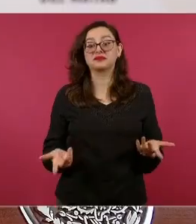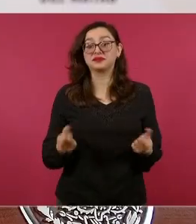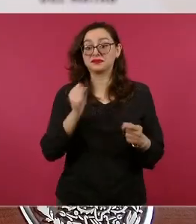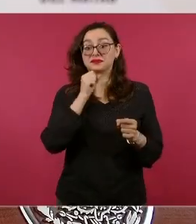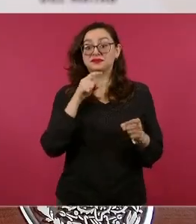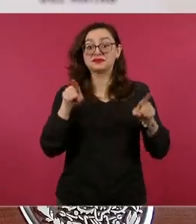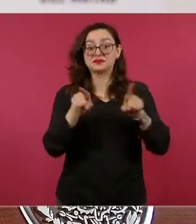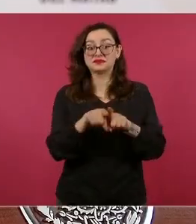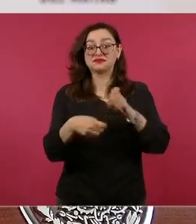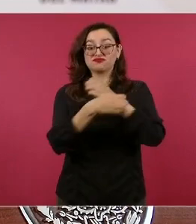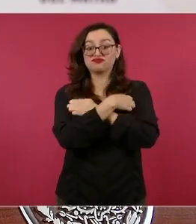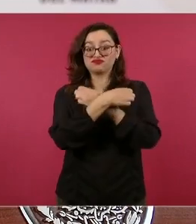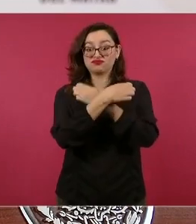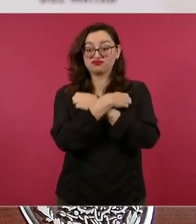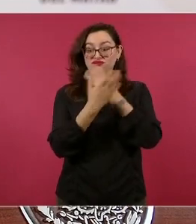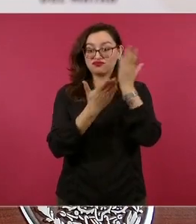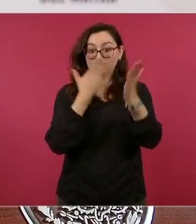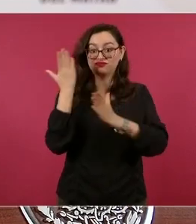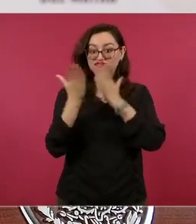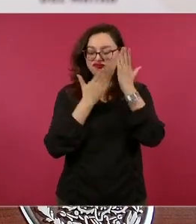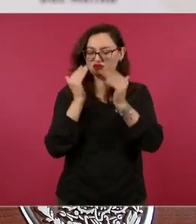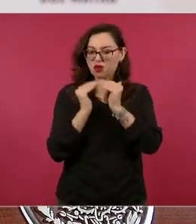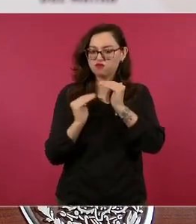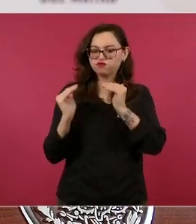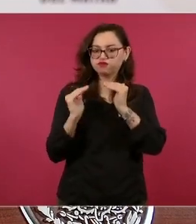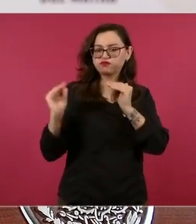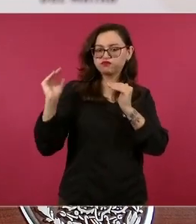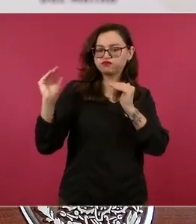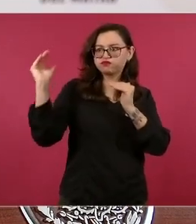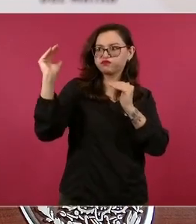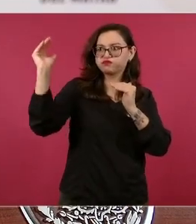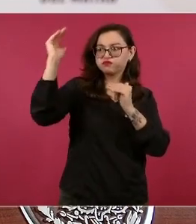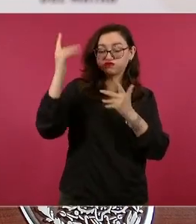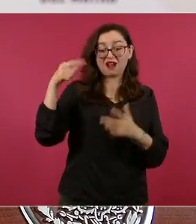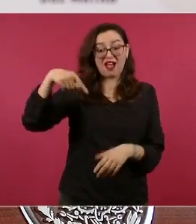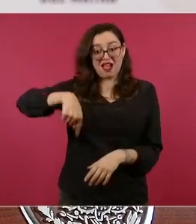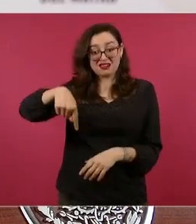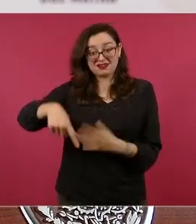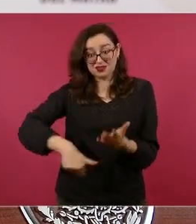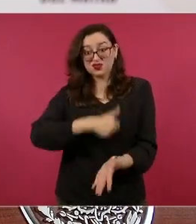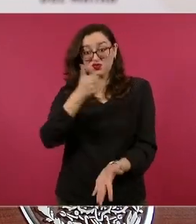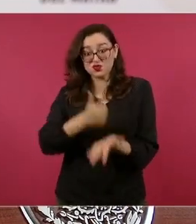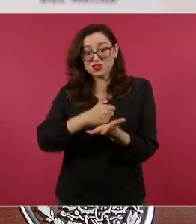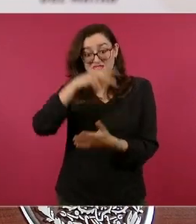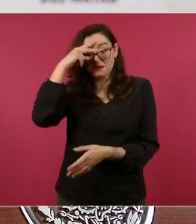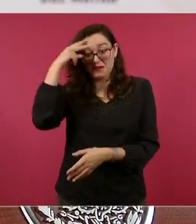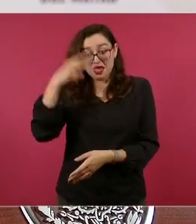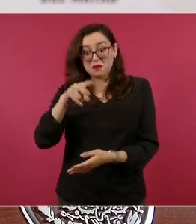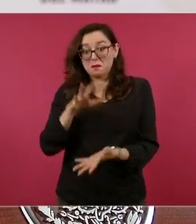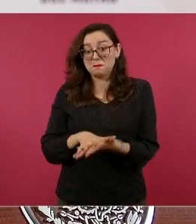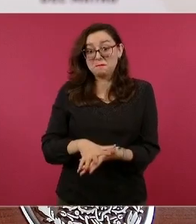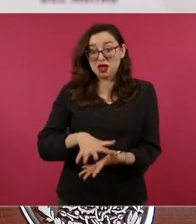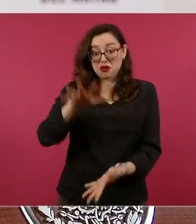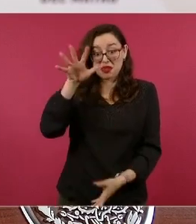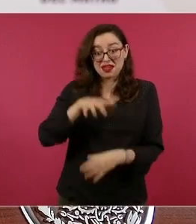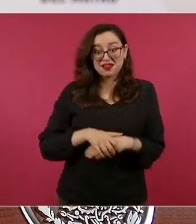educativos de todo el país. Pero también es donde